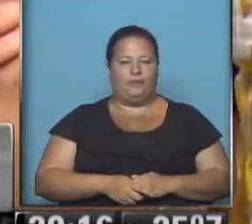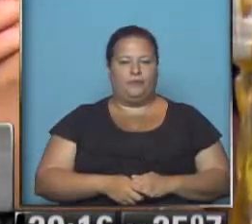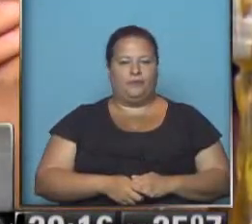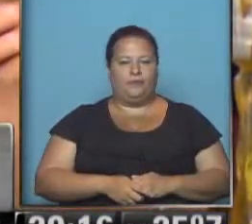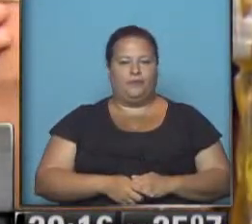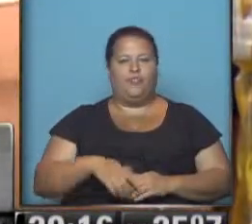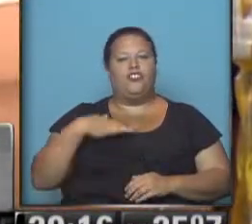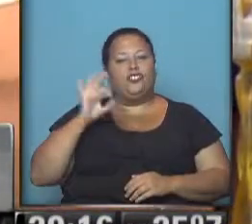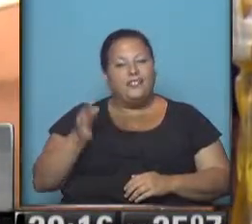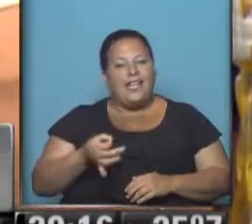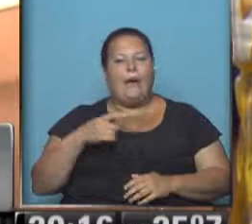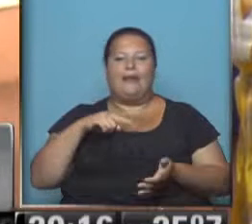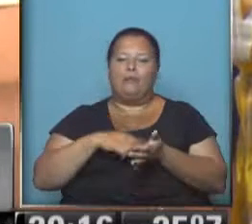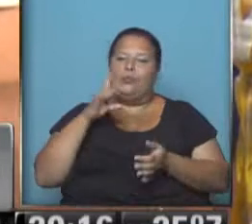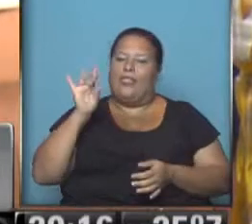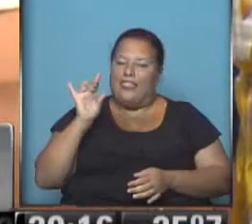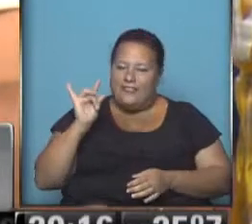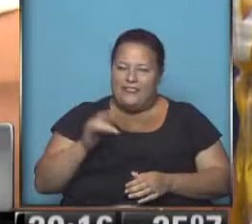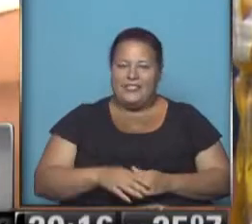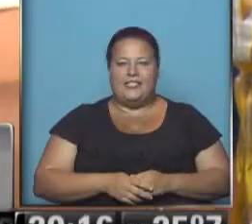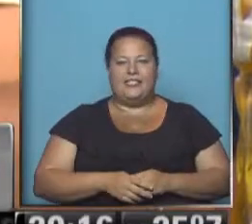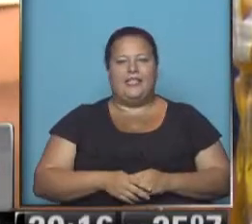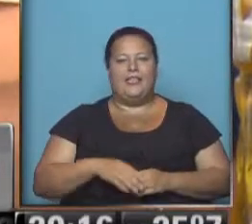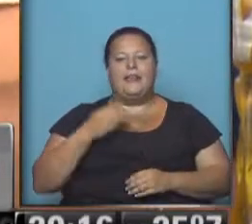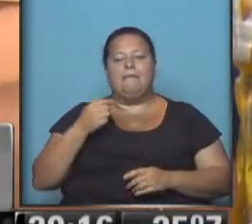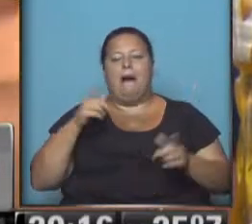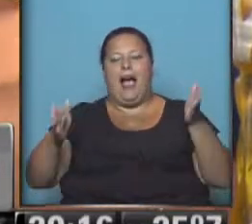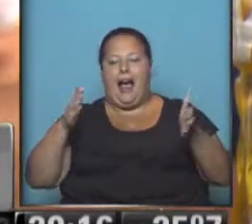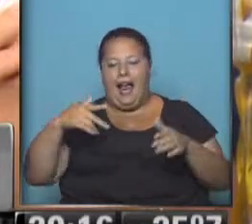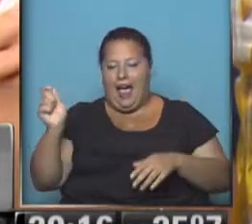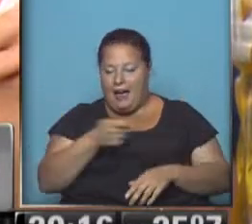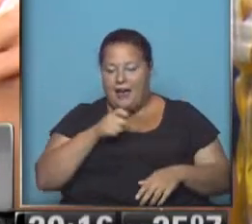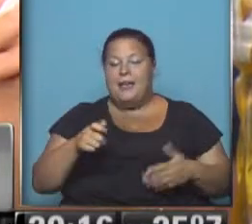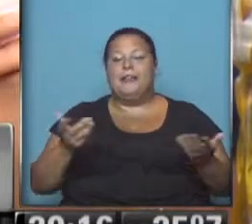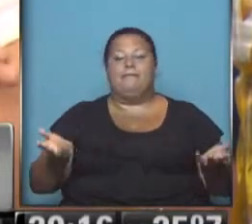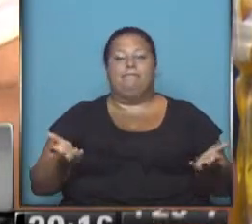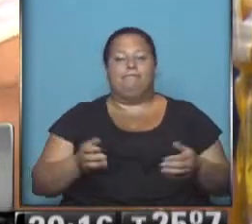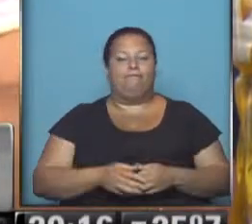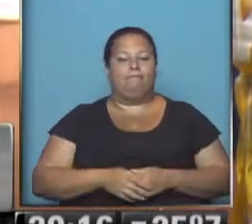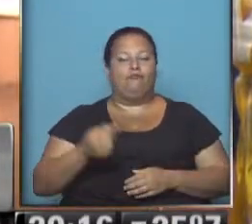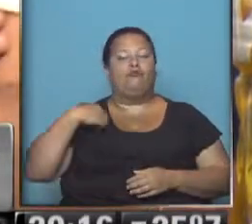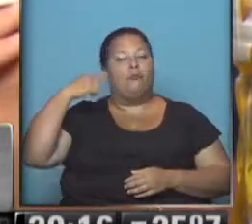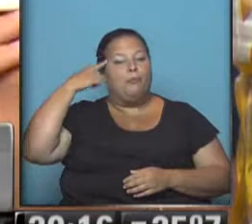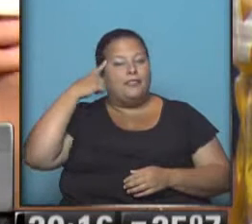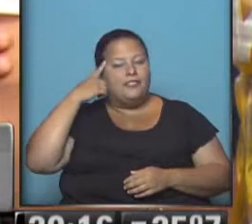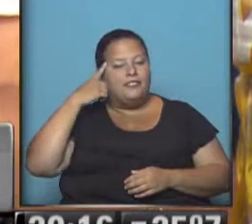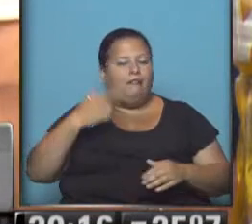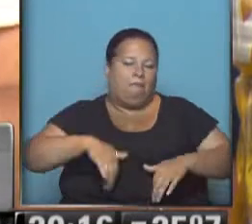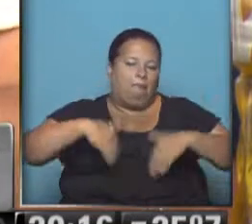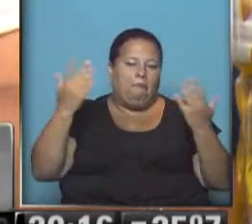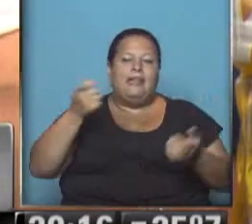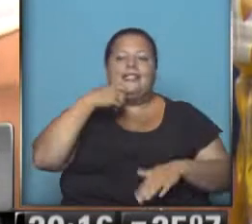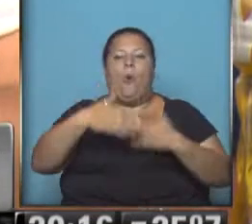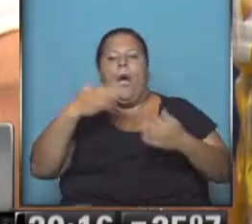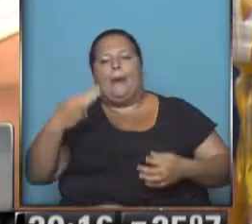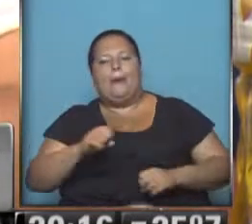Tecnópolis. Sabía que era un punto complicado, ¿no? Para definir una serie, pero creo que no importaba si jugaba